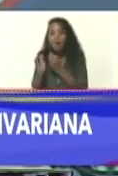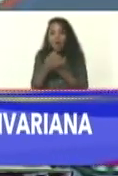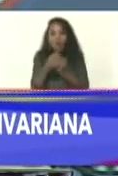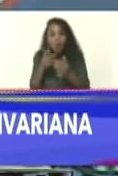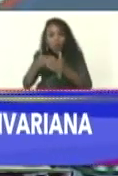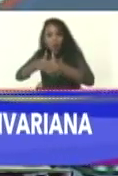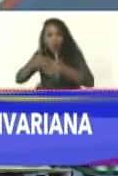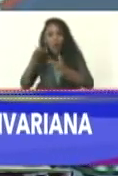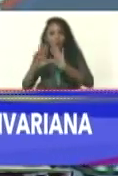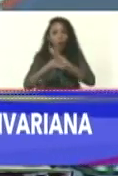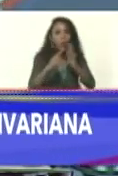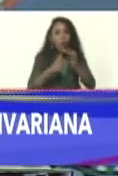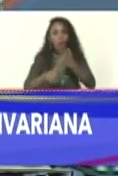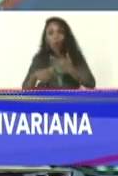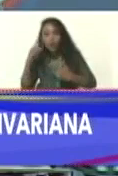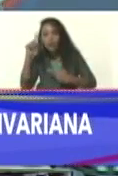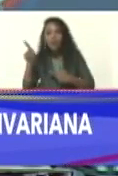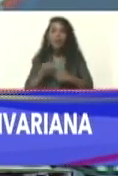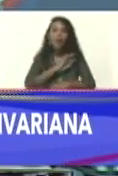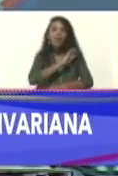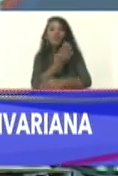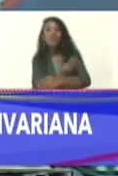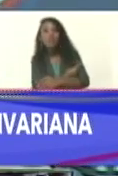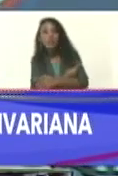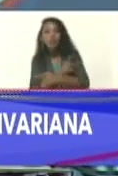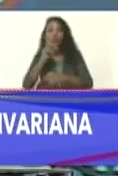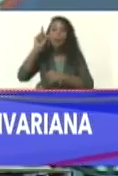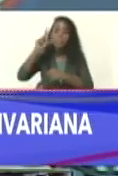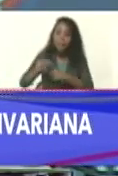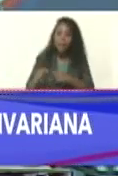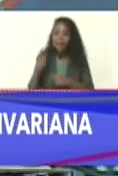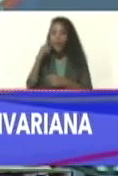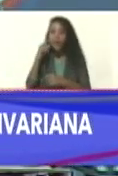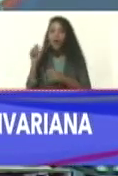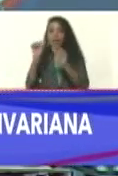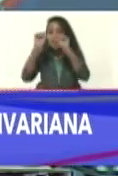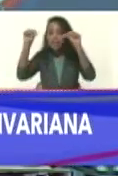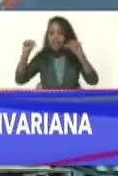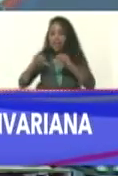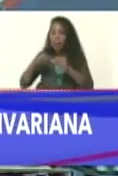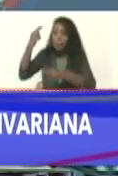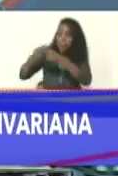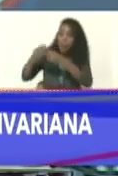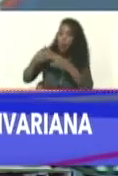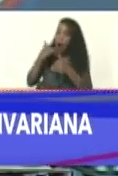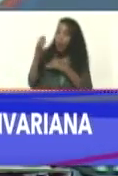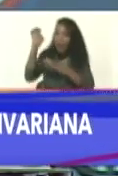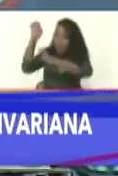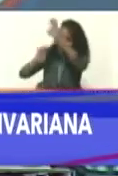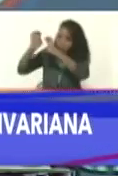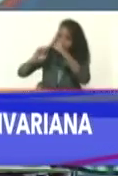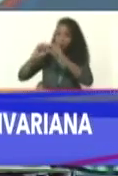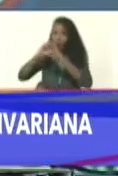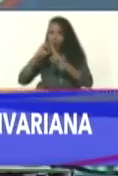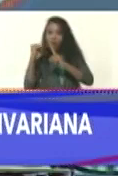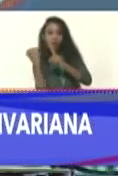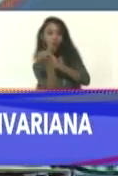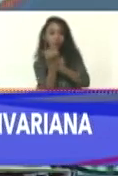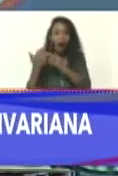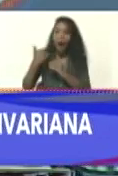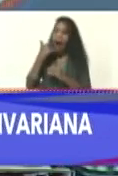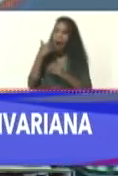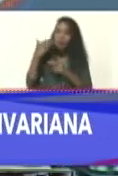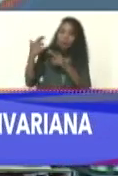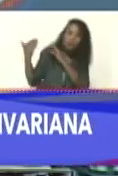el fortalecimiento de los órganos de seguridad, el sistema de gestión de riesgo para evaluar la amenaza ambiental en cada